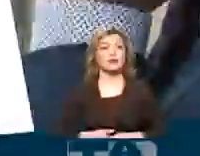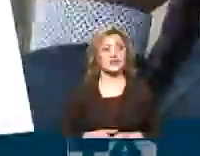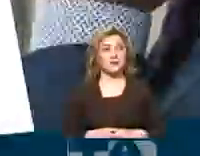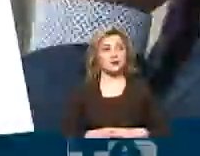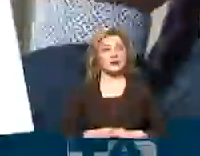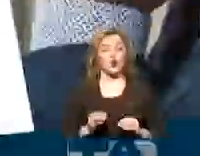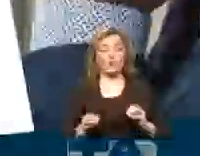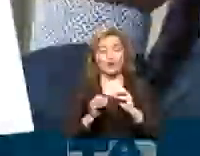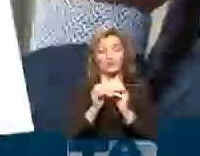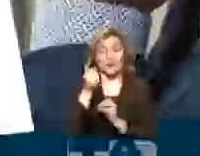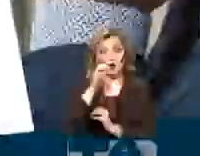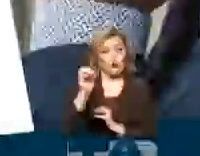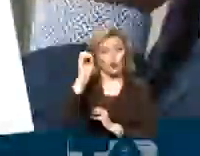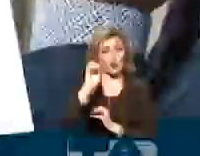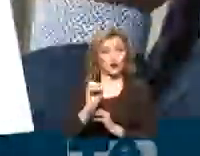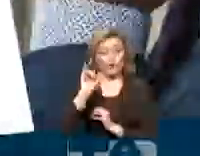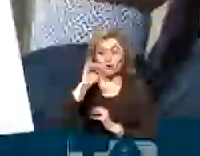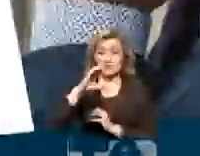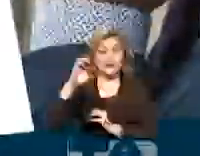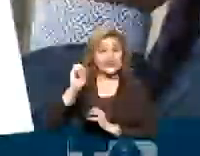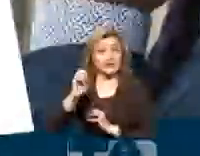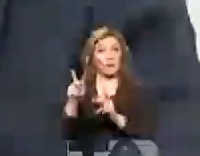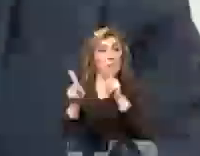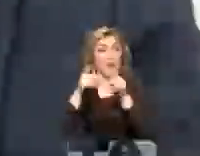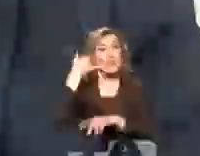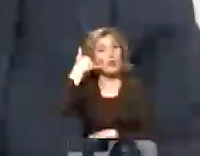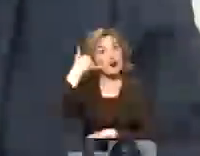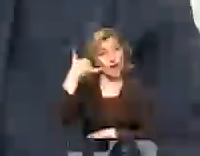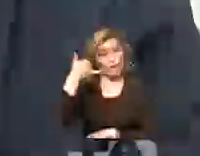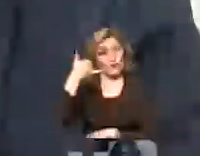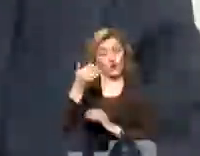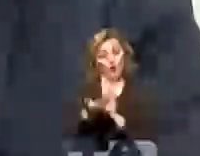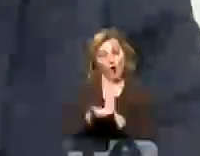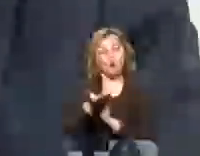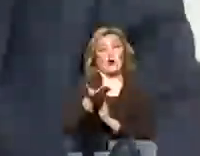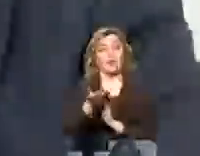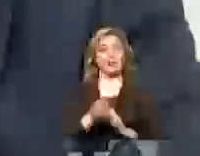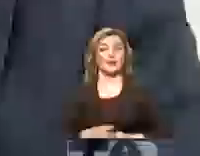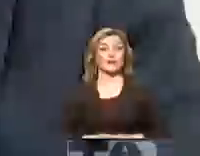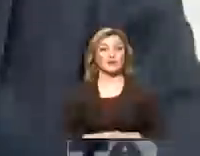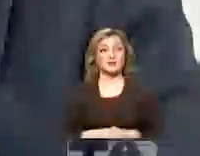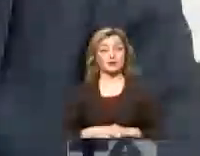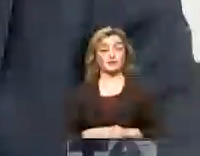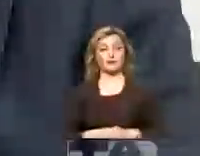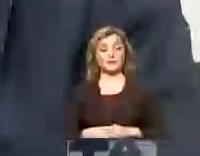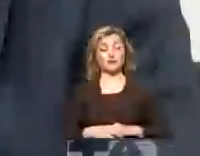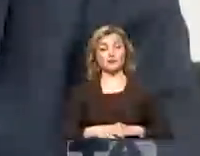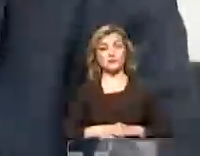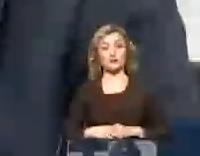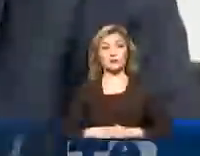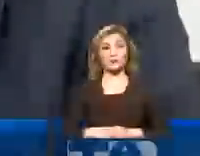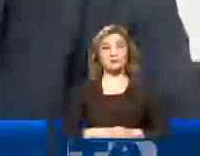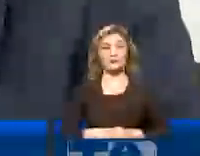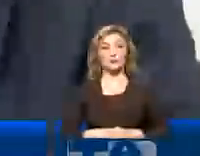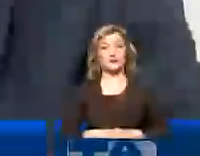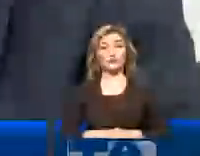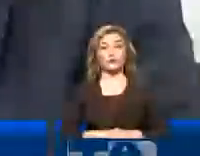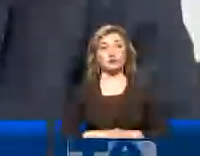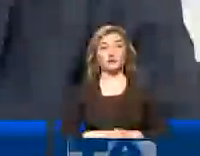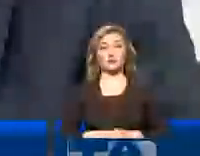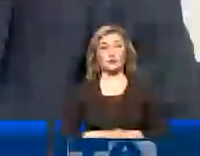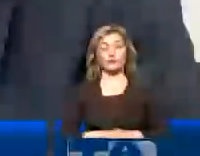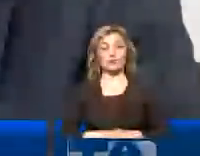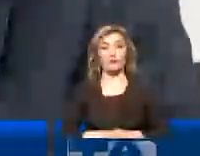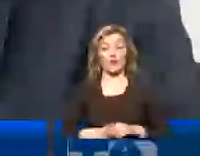del 10% del ICE a los planes de telefonía móvil. Nosotros no teníamos la grabación de los servicios para